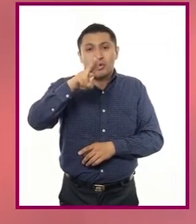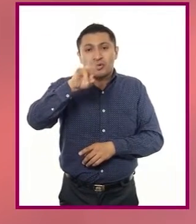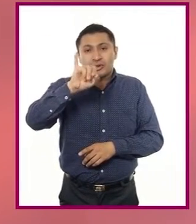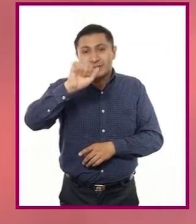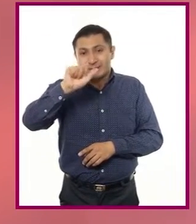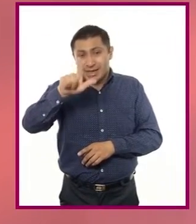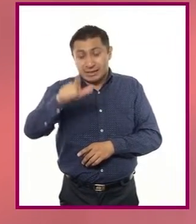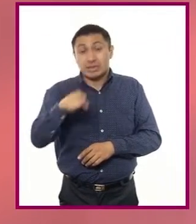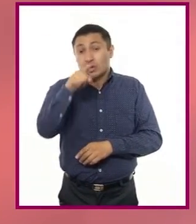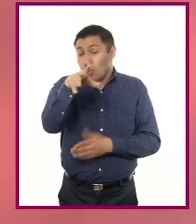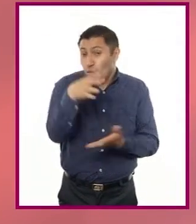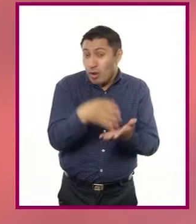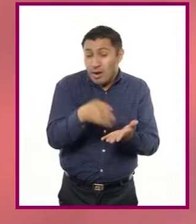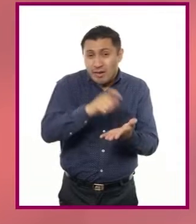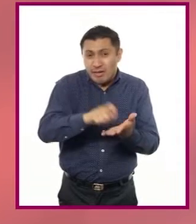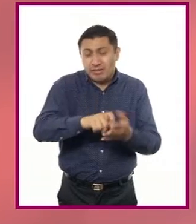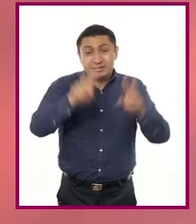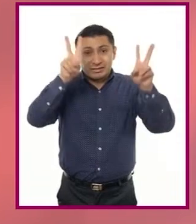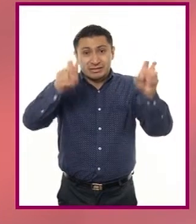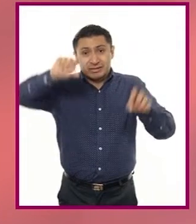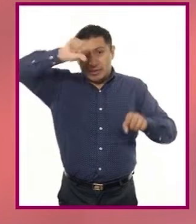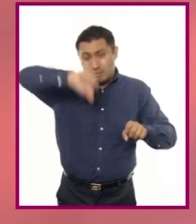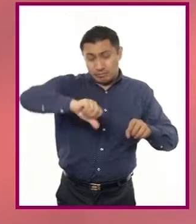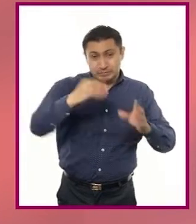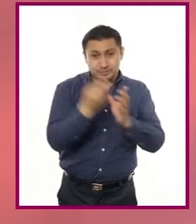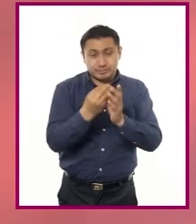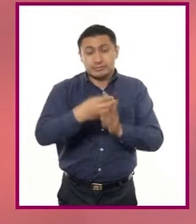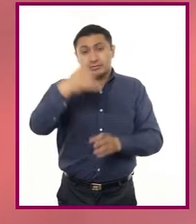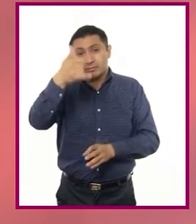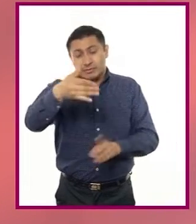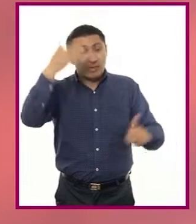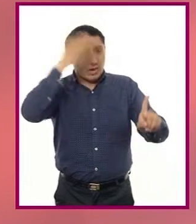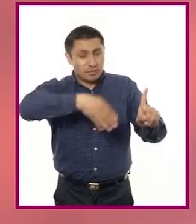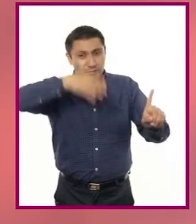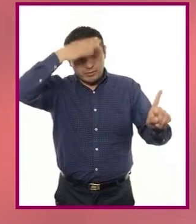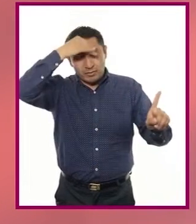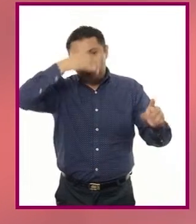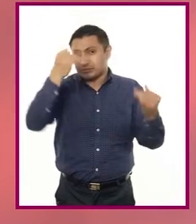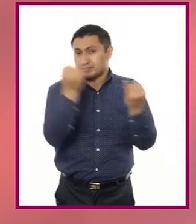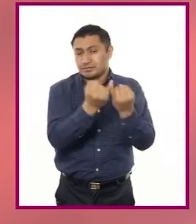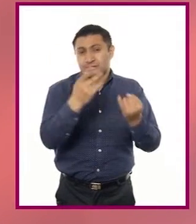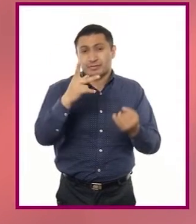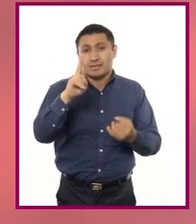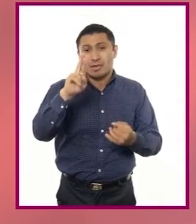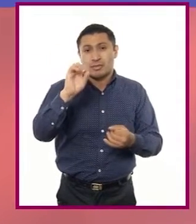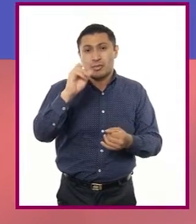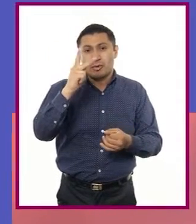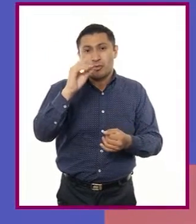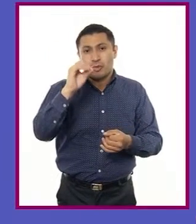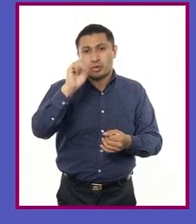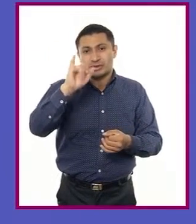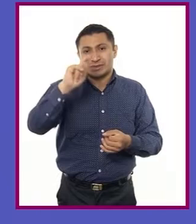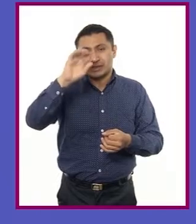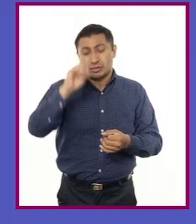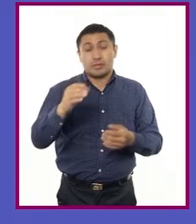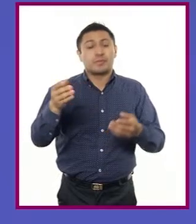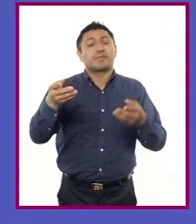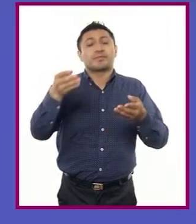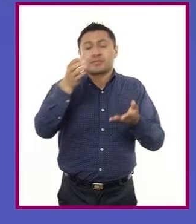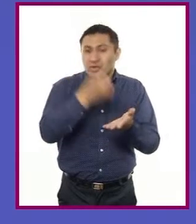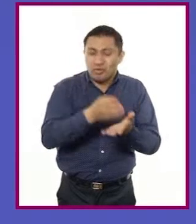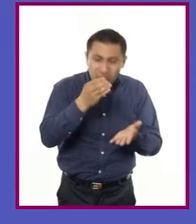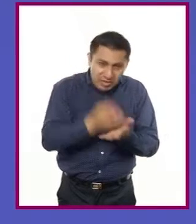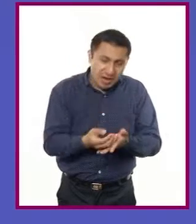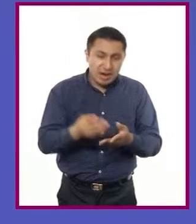su cuaderno el título de la sesión y el aprendizaje esperado, así como el propósito. Preparen sus materiales, su cuaderno,